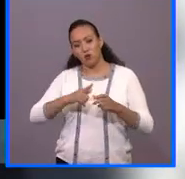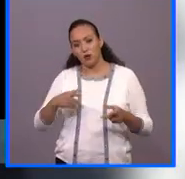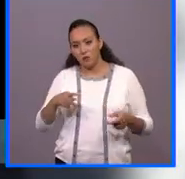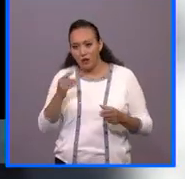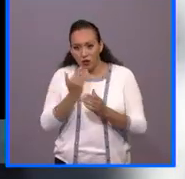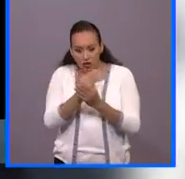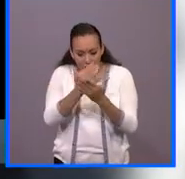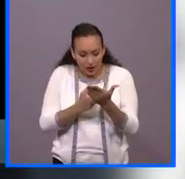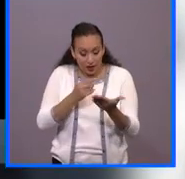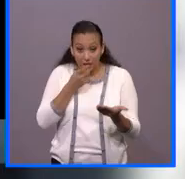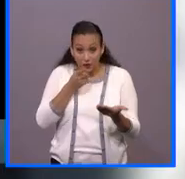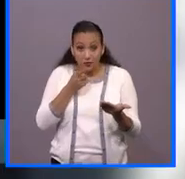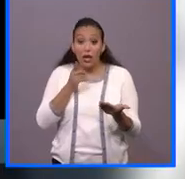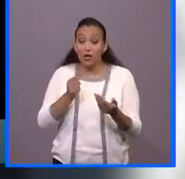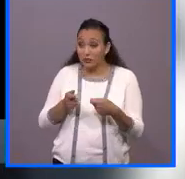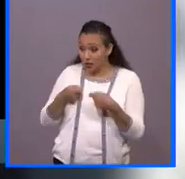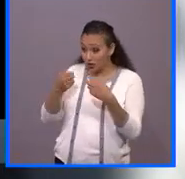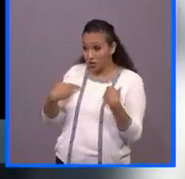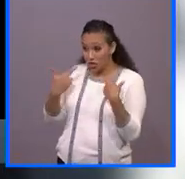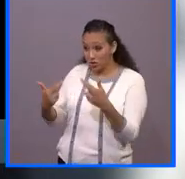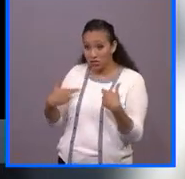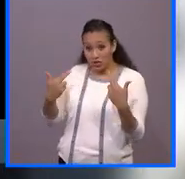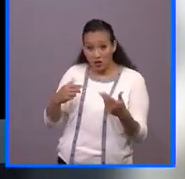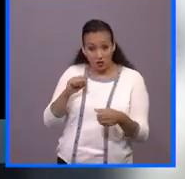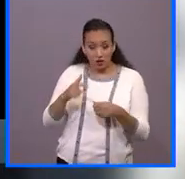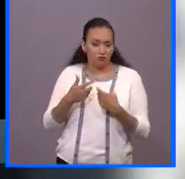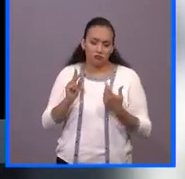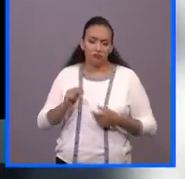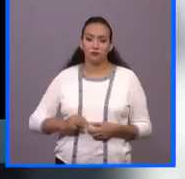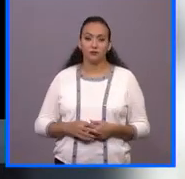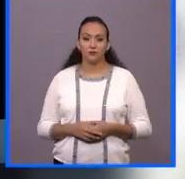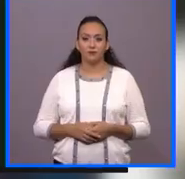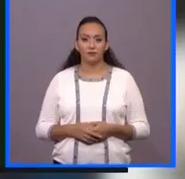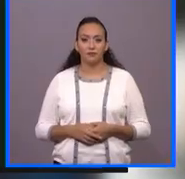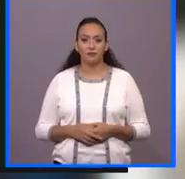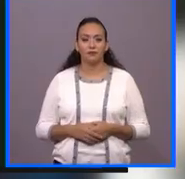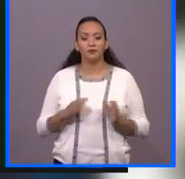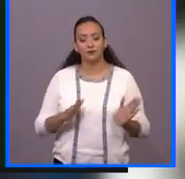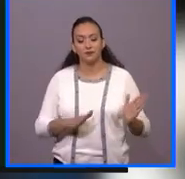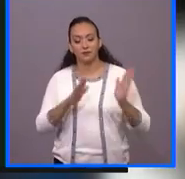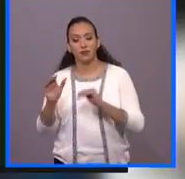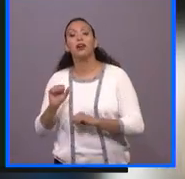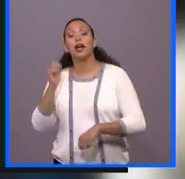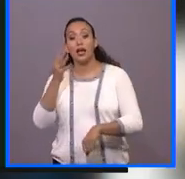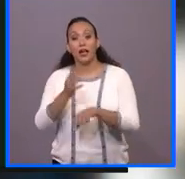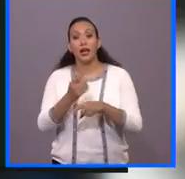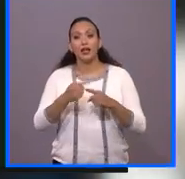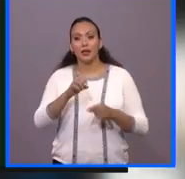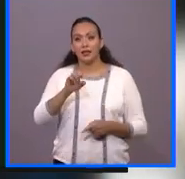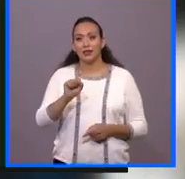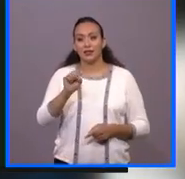no se demostró que se ofreciera alguna dádiva a quienes observaron el evento. En otro asunto, también sancionó a